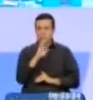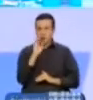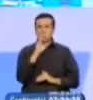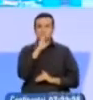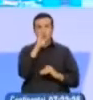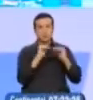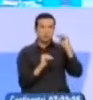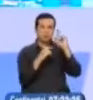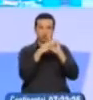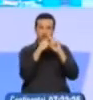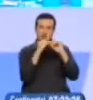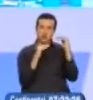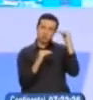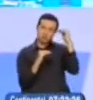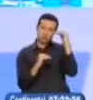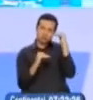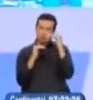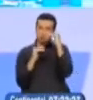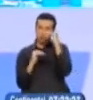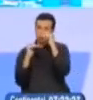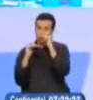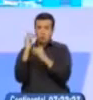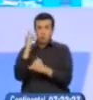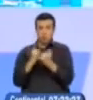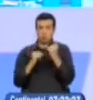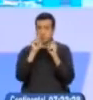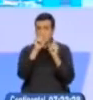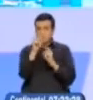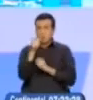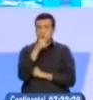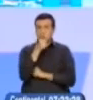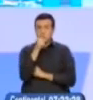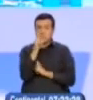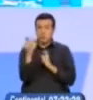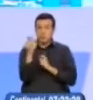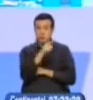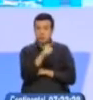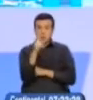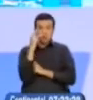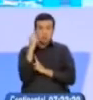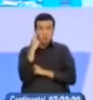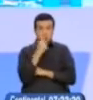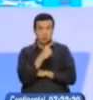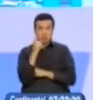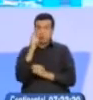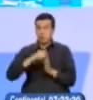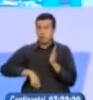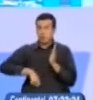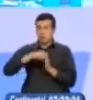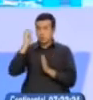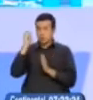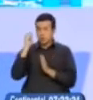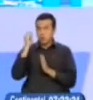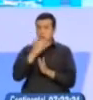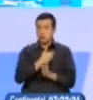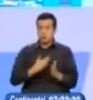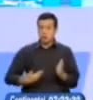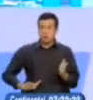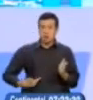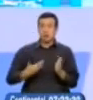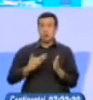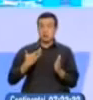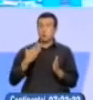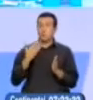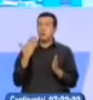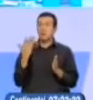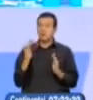determinados segmentos de la población. En esta última encuesta nosotros podemos comprobar que la calificación del presidente es